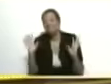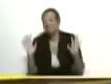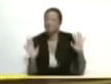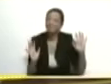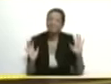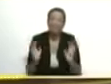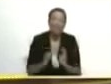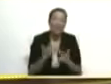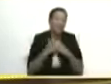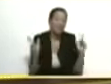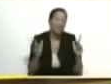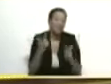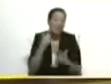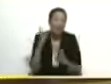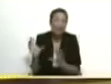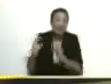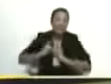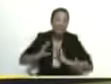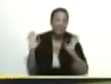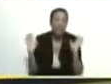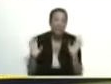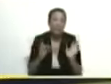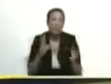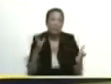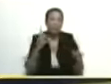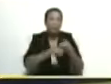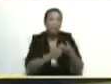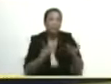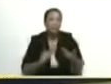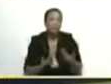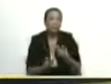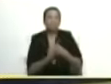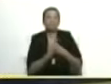Venga, con libertad de expresión, porque respondan las preguntas.